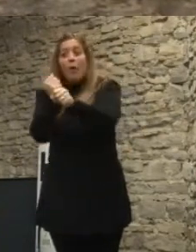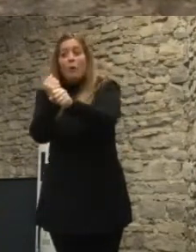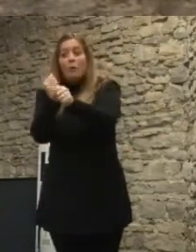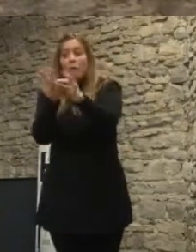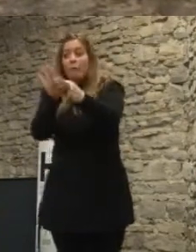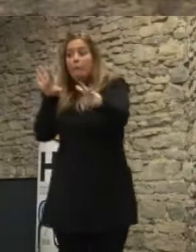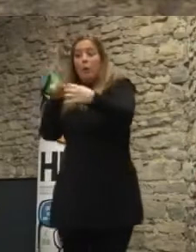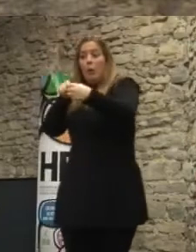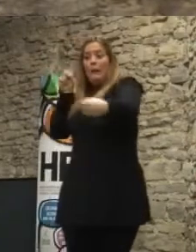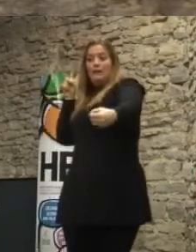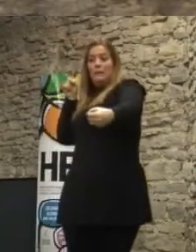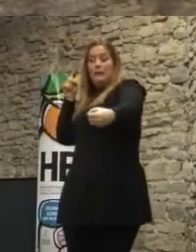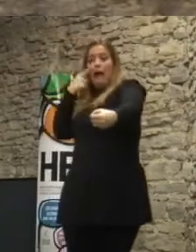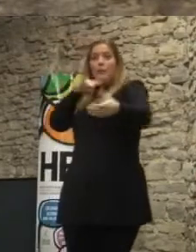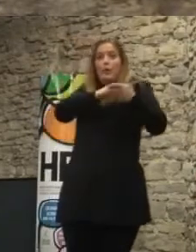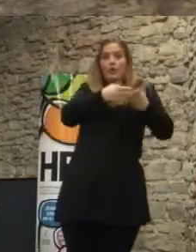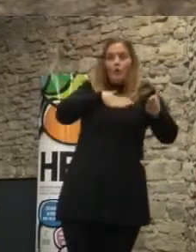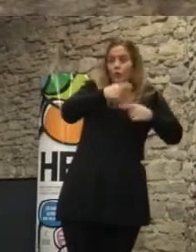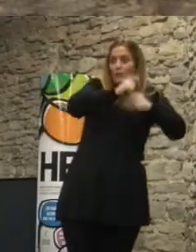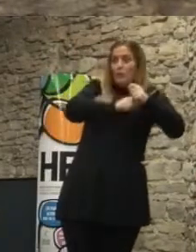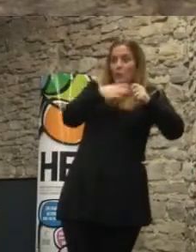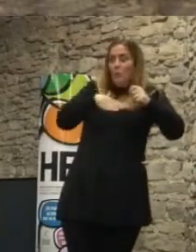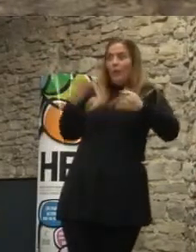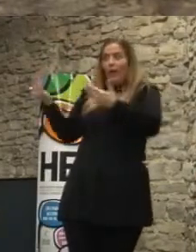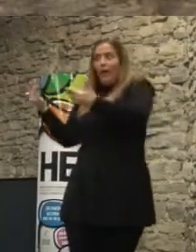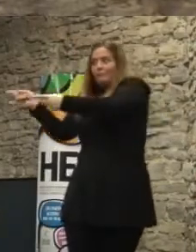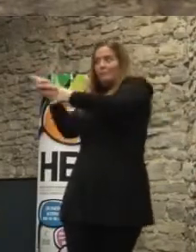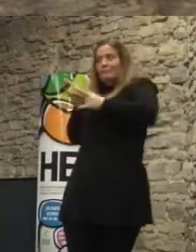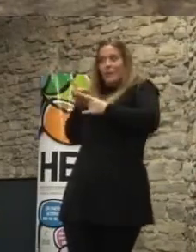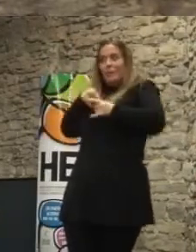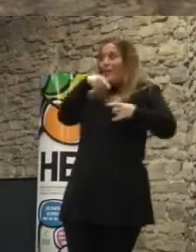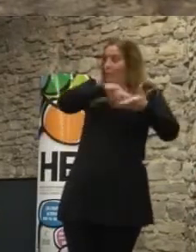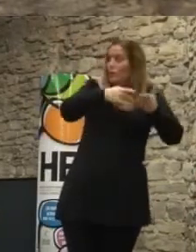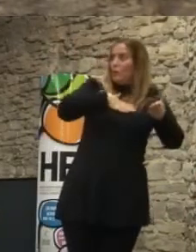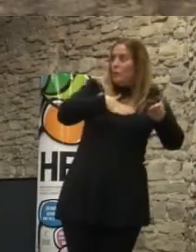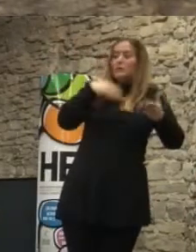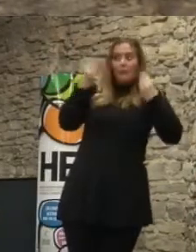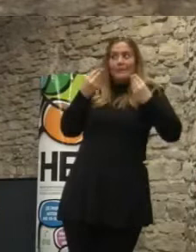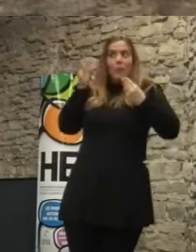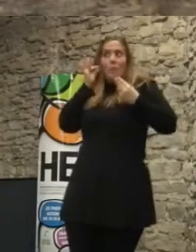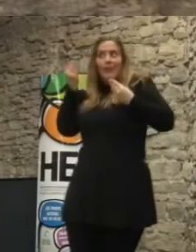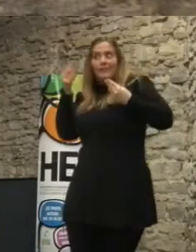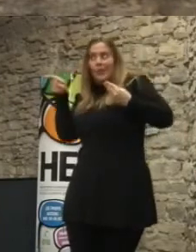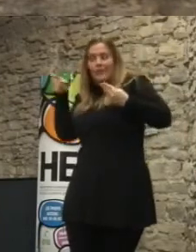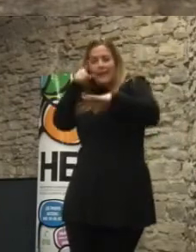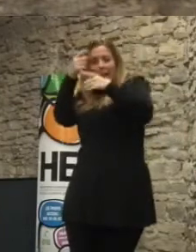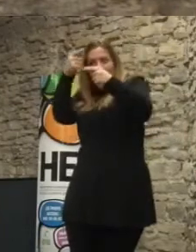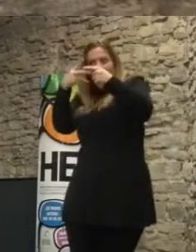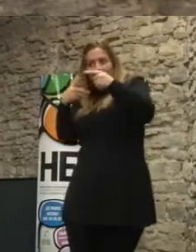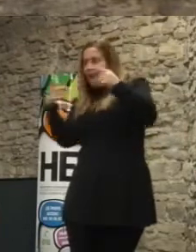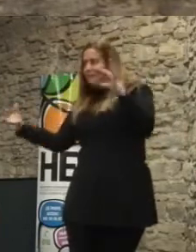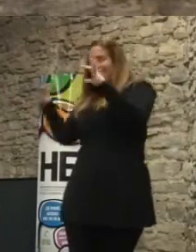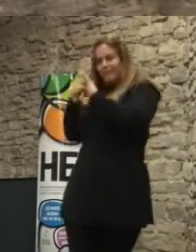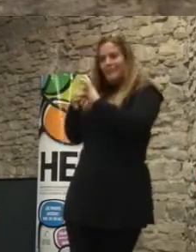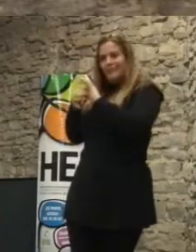ese proyecto, porque este proyecto está muy pensado para este tipo de mujeres. ¿Y por qué no vienen? Hombre, pues no vienen porque